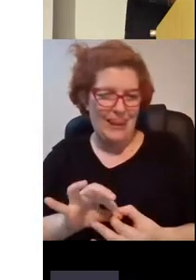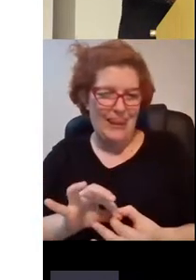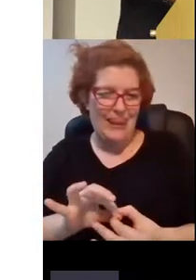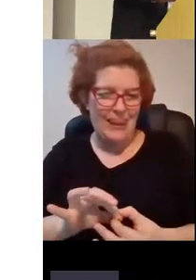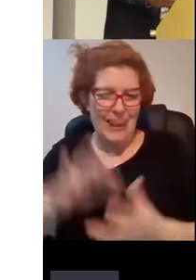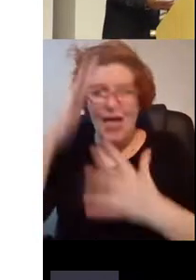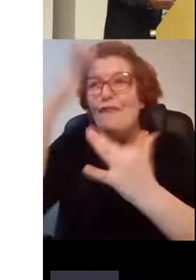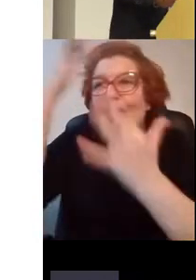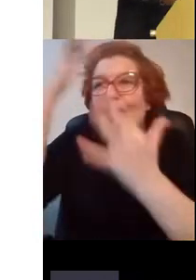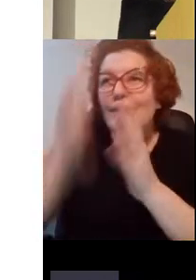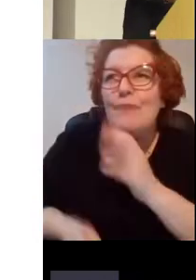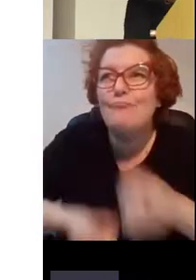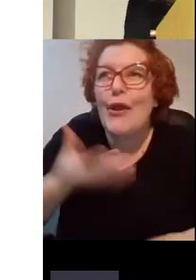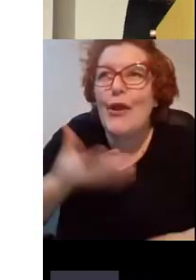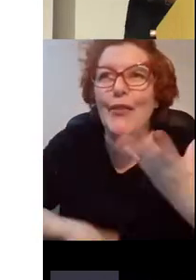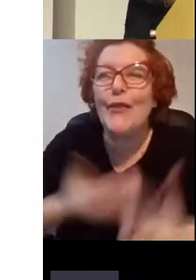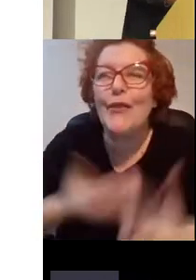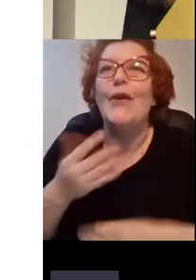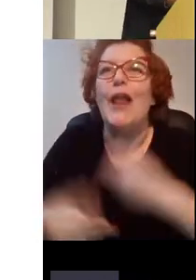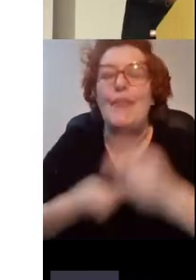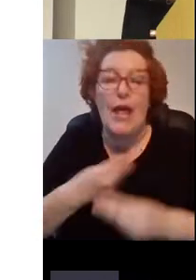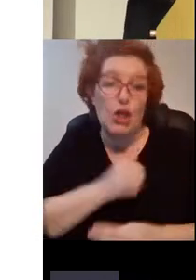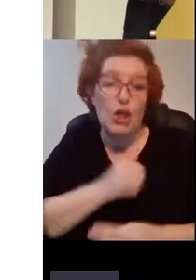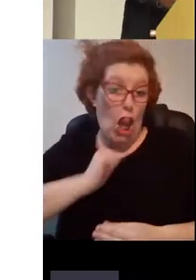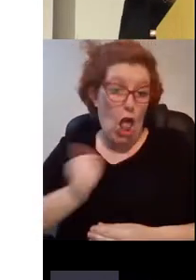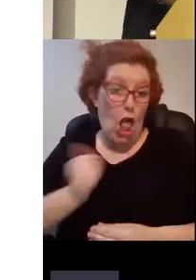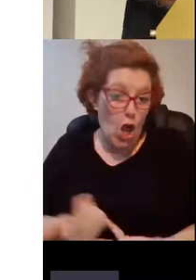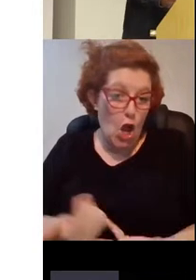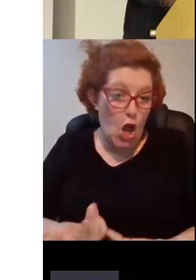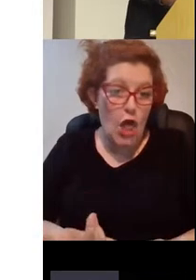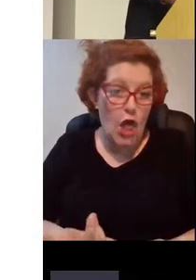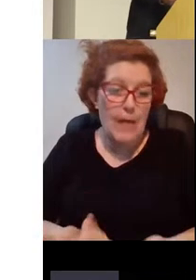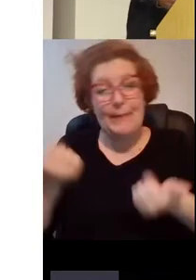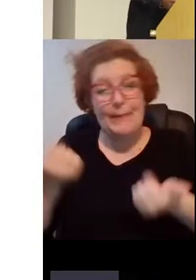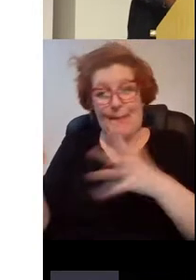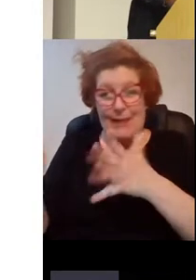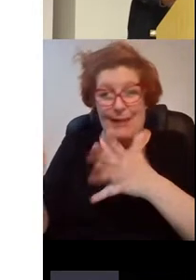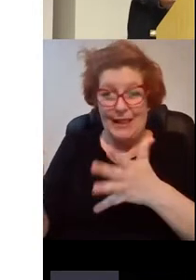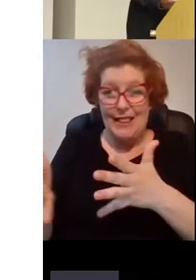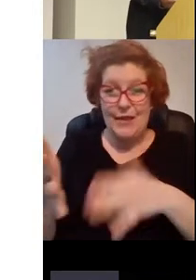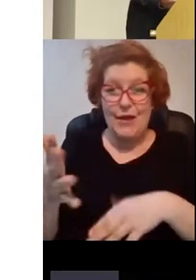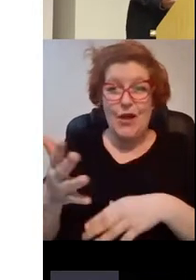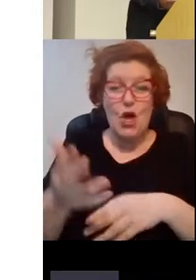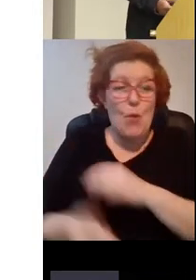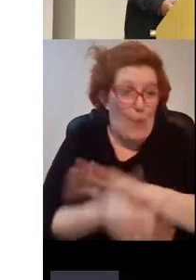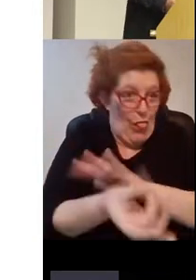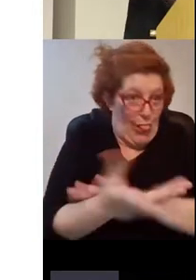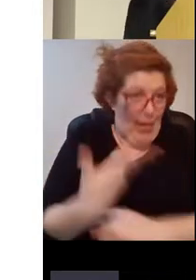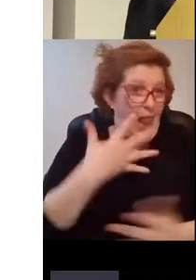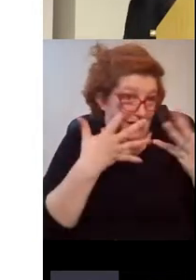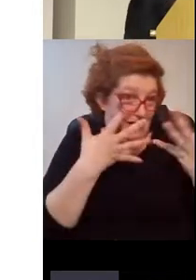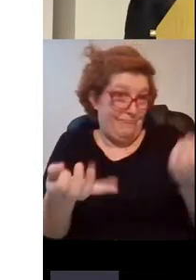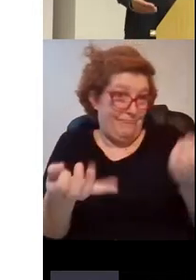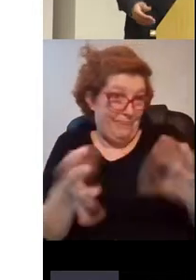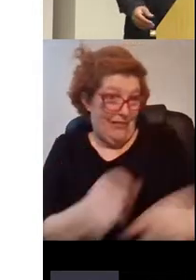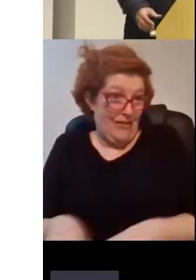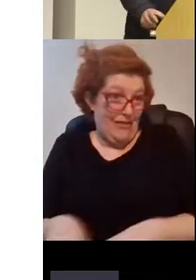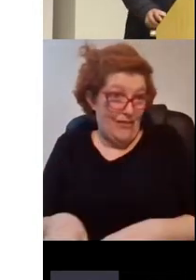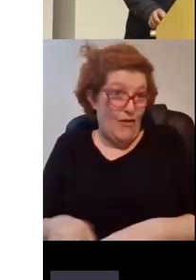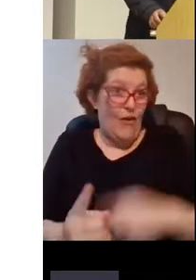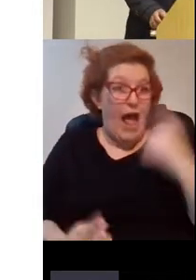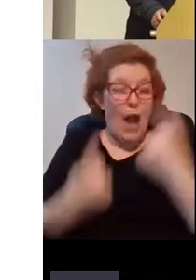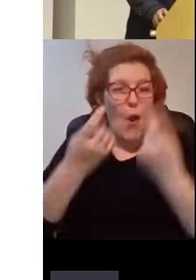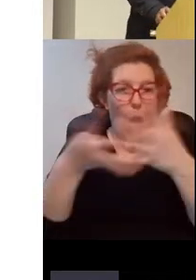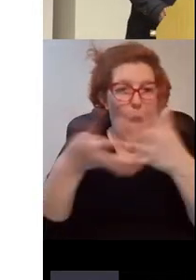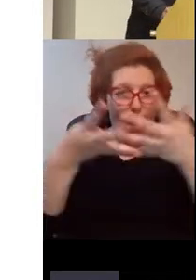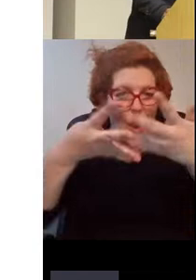filosófica suele hacerse en solitario, más o menos parecido a lo que es la producción artística. De hecho, en algunas clasificaciones, si no